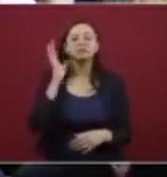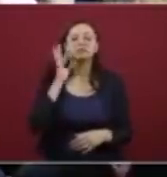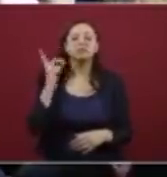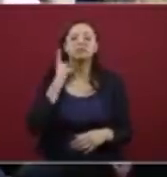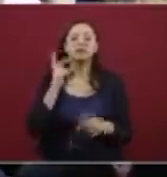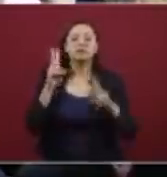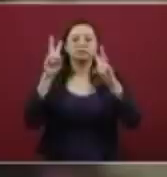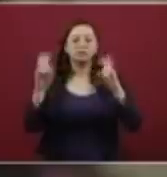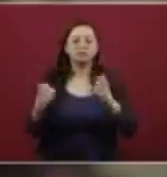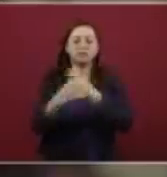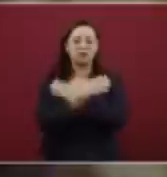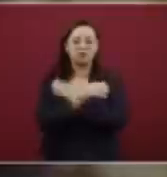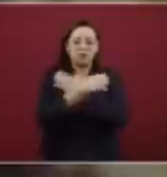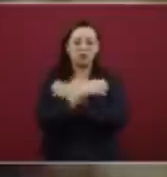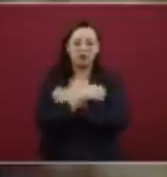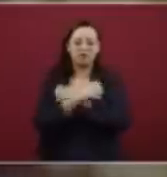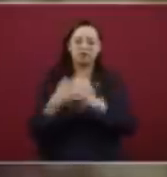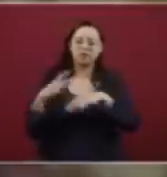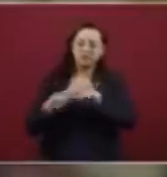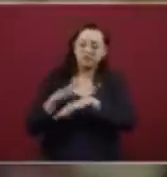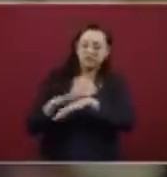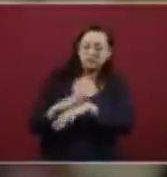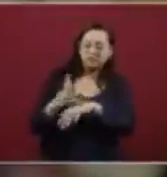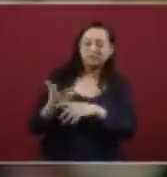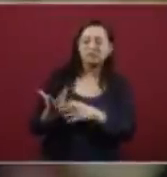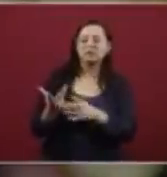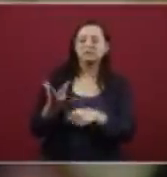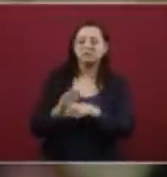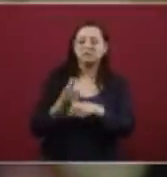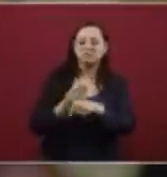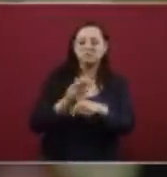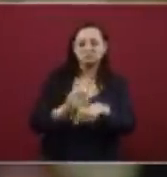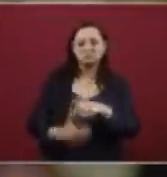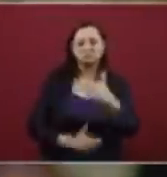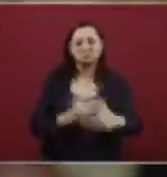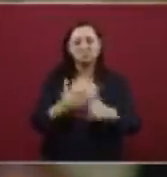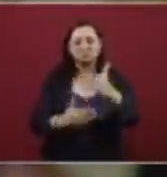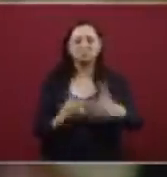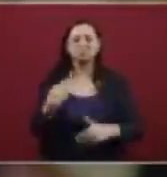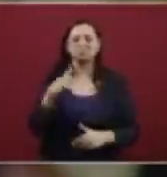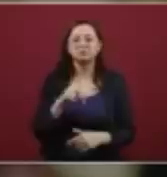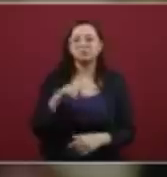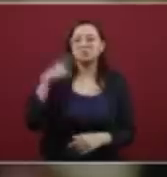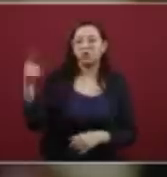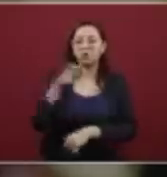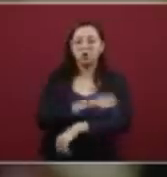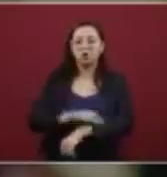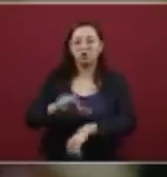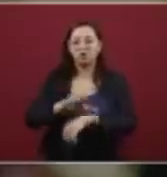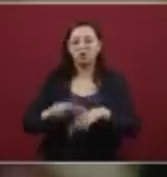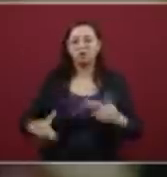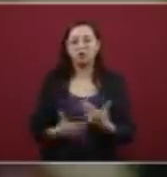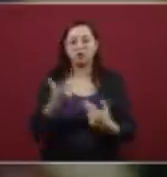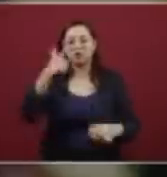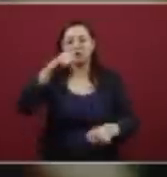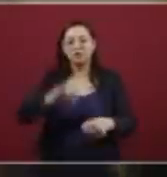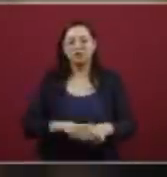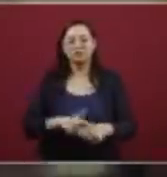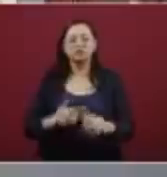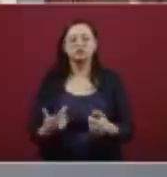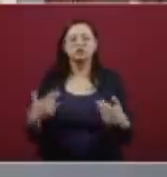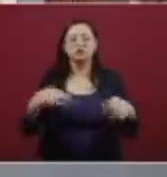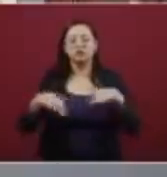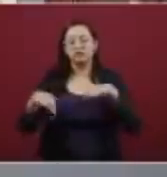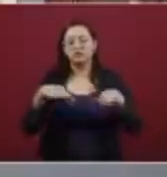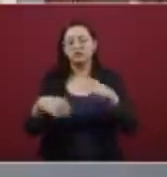Sin embargo, a pesar de eso, los bloqueos se mantienen. La Coordinadora Nacional de Trabajadores de la Educación rechaza el dictamen como tal porque